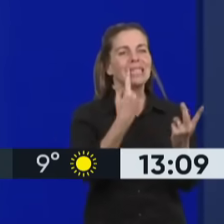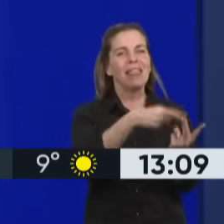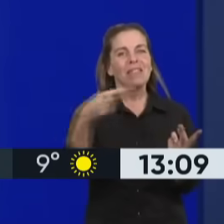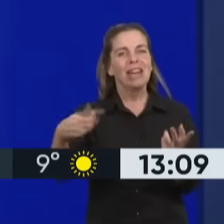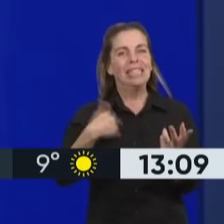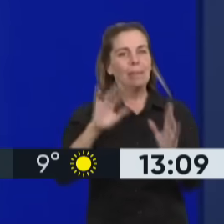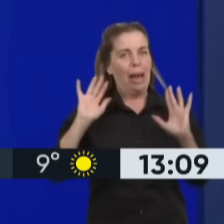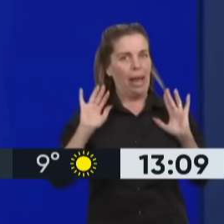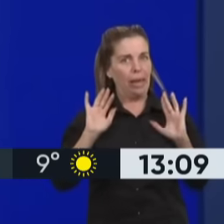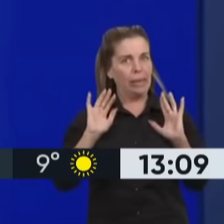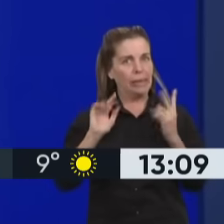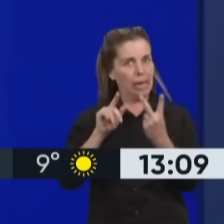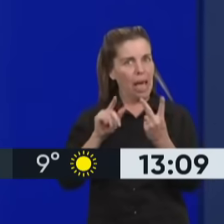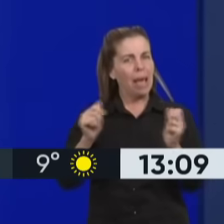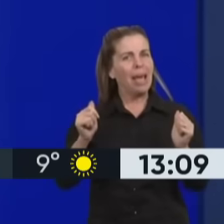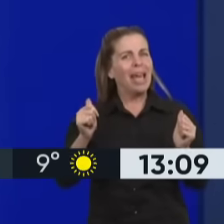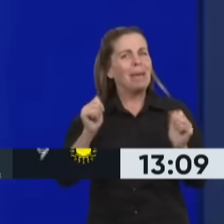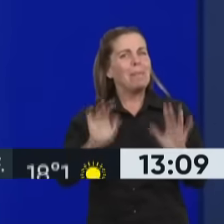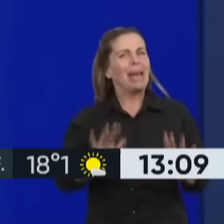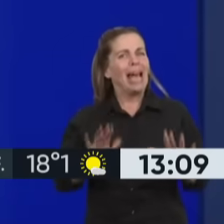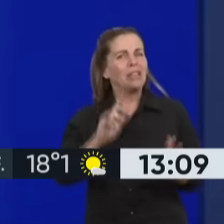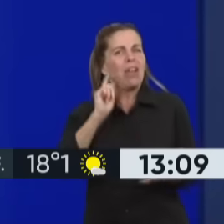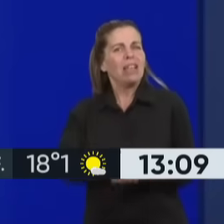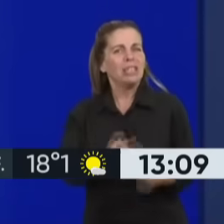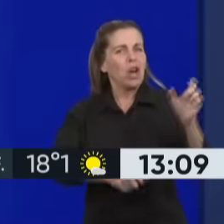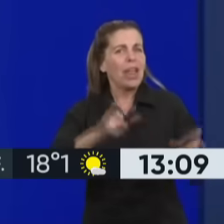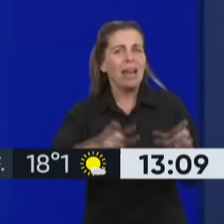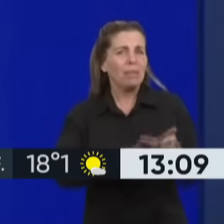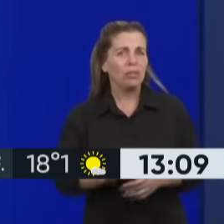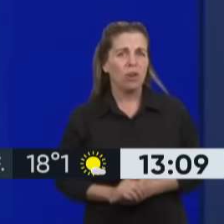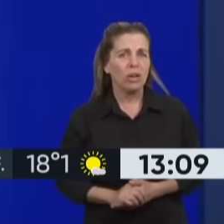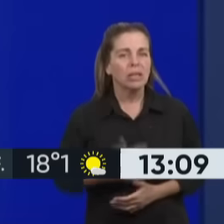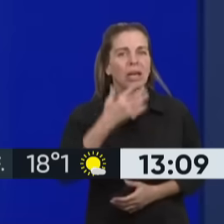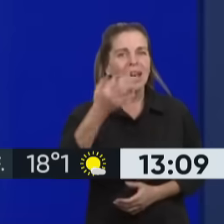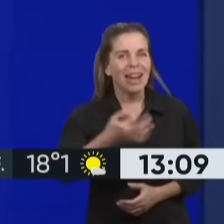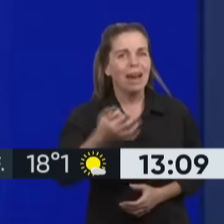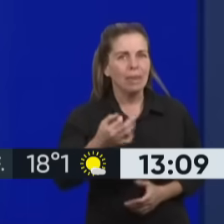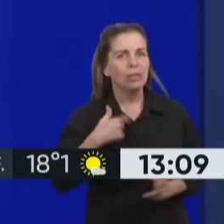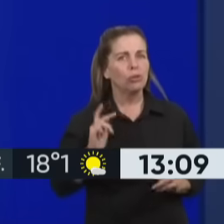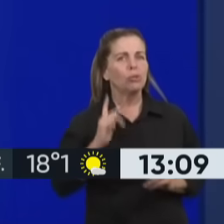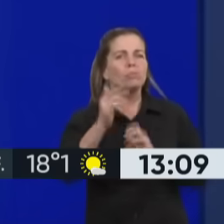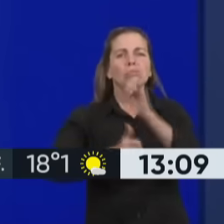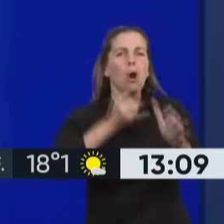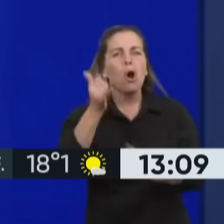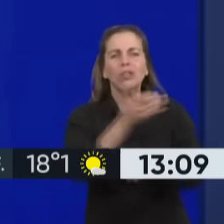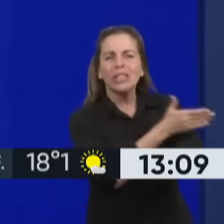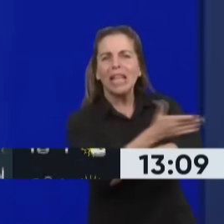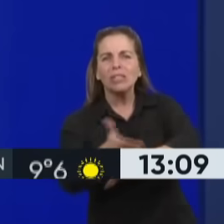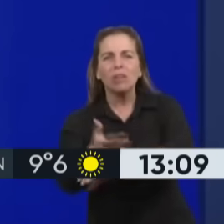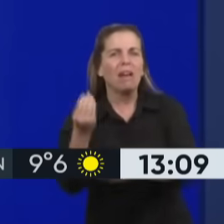la decisión del soberano pueblo argentino. En el fondo, lo que estoy diciendo